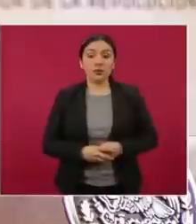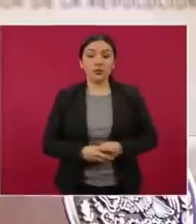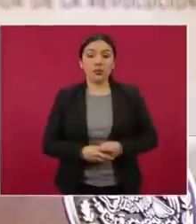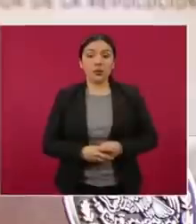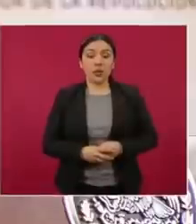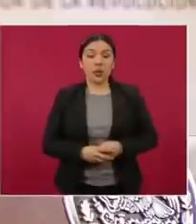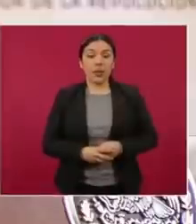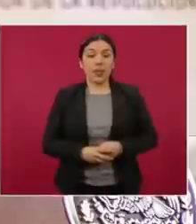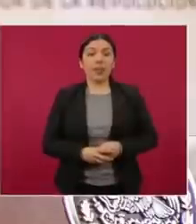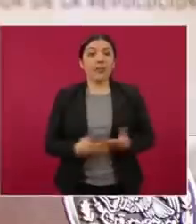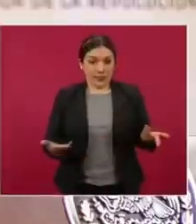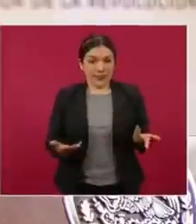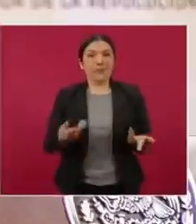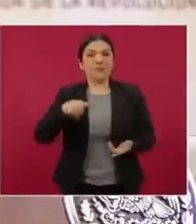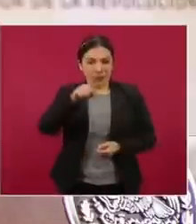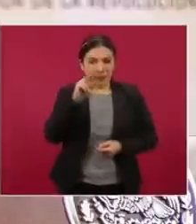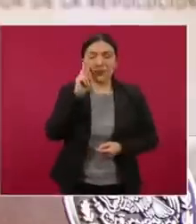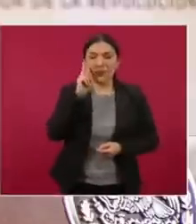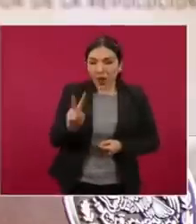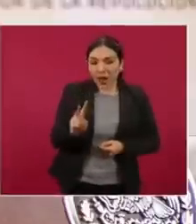Pero miren